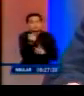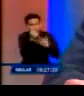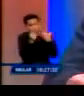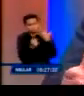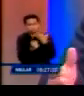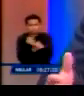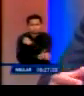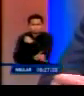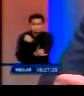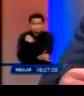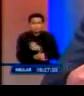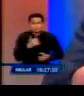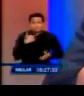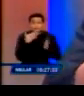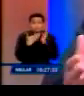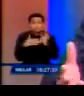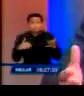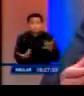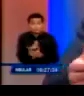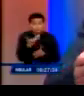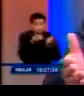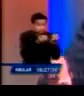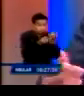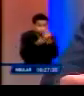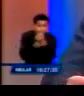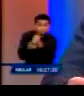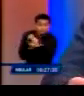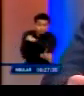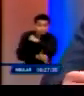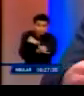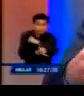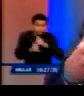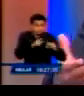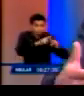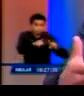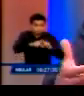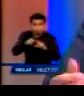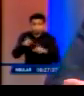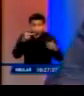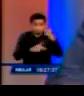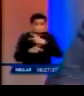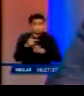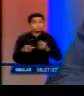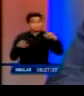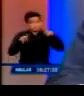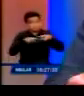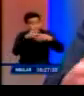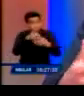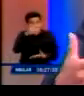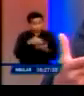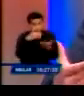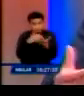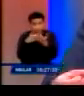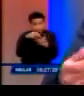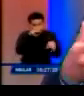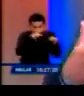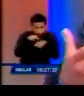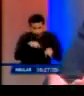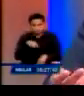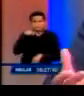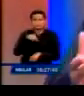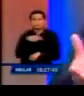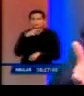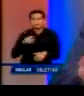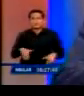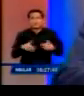mundo. Si usted ve en la teoría moderna, en muchos países, en los seminarios que hemos estado y en los documentos que podemos ver, se discute mucho